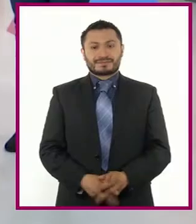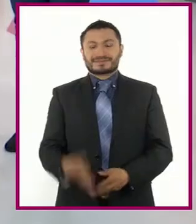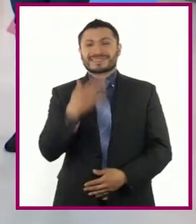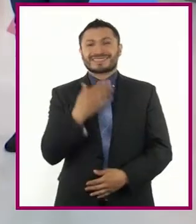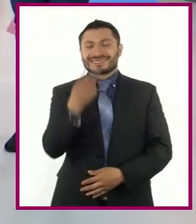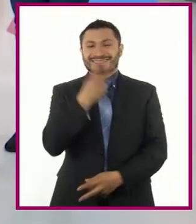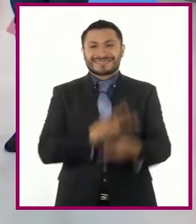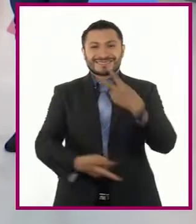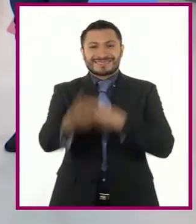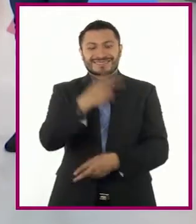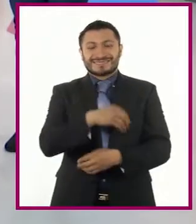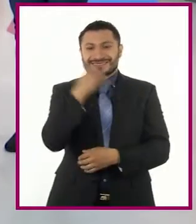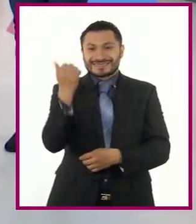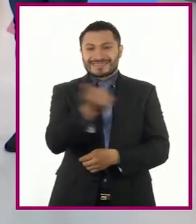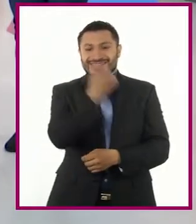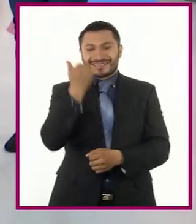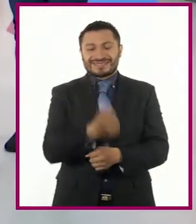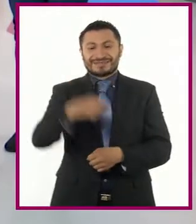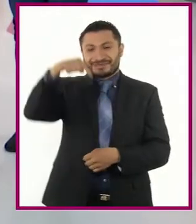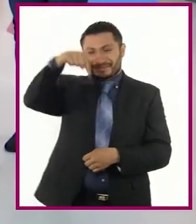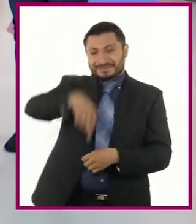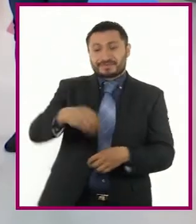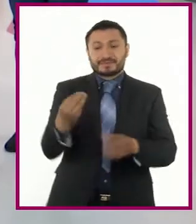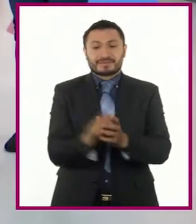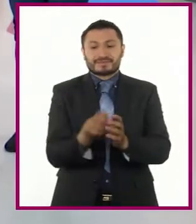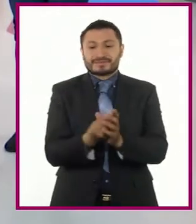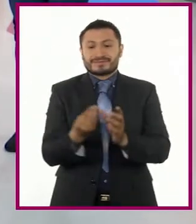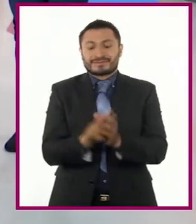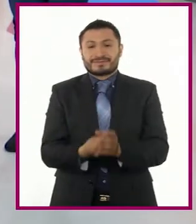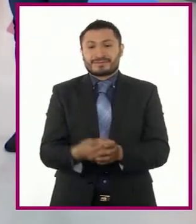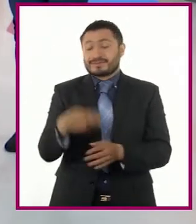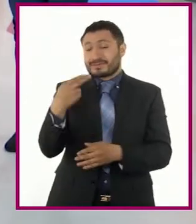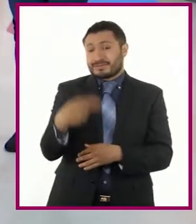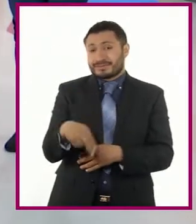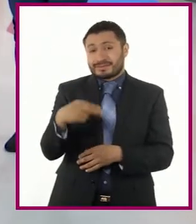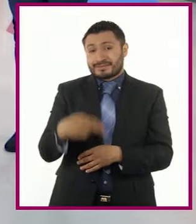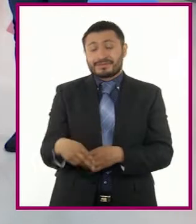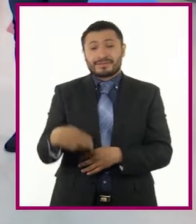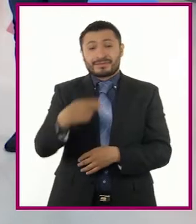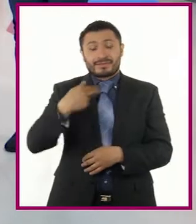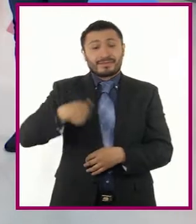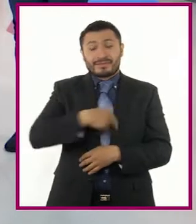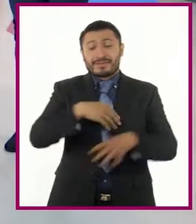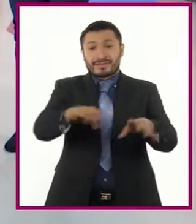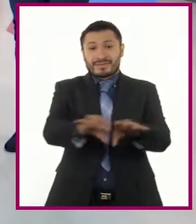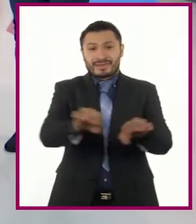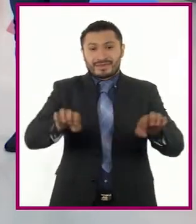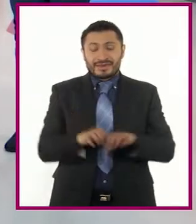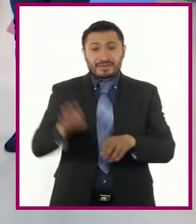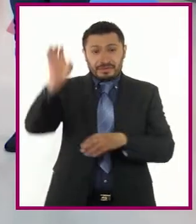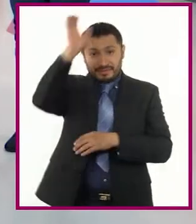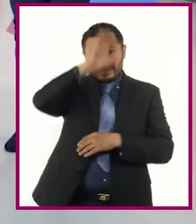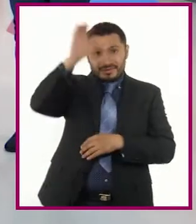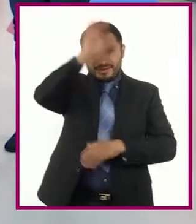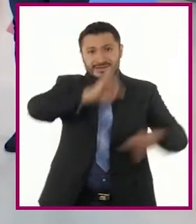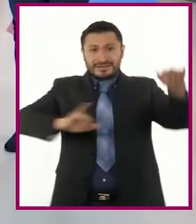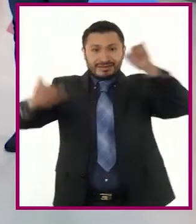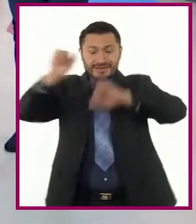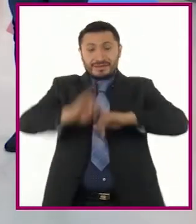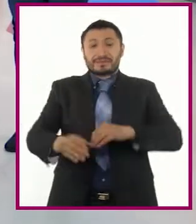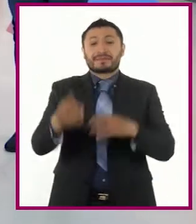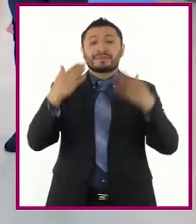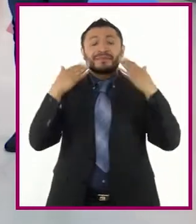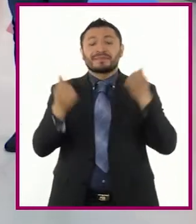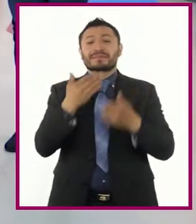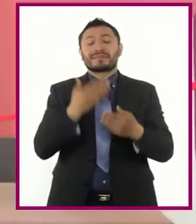Bienvenidas y bienvenidos estudiantes a esta sesión. A nombre de todo el equipo de la asignatura Ciencias Química, les doy